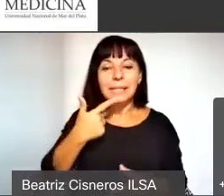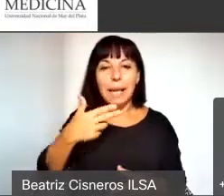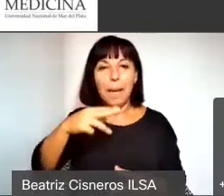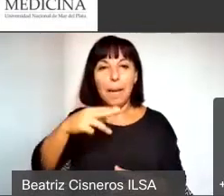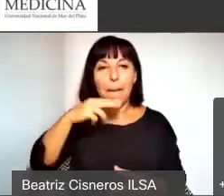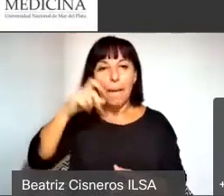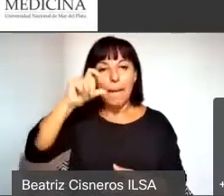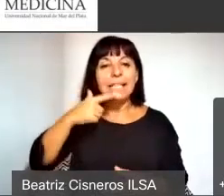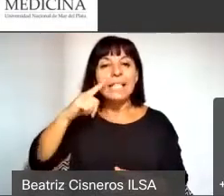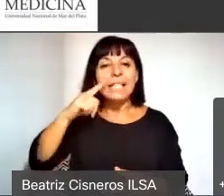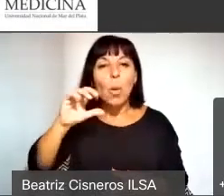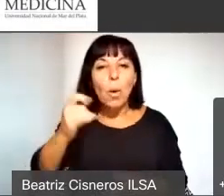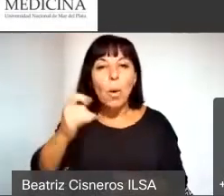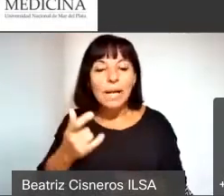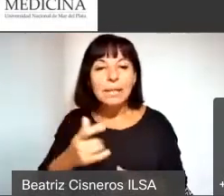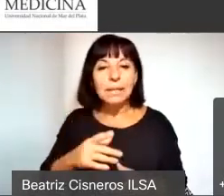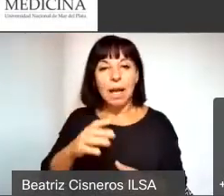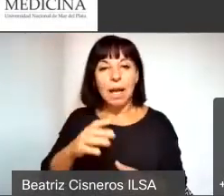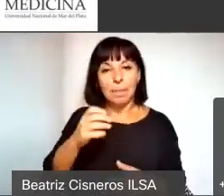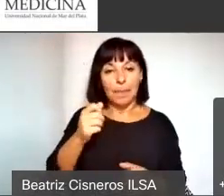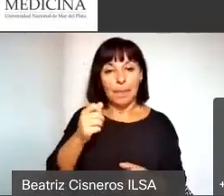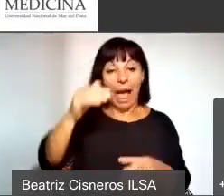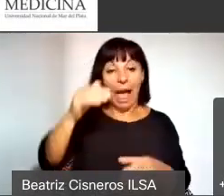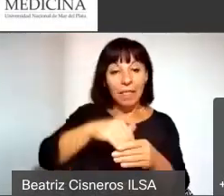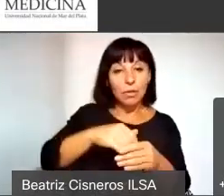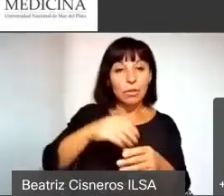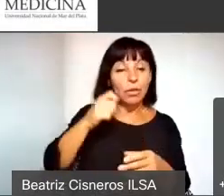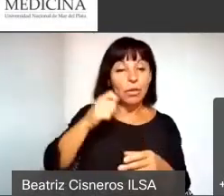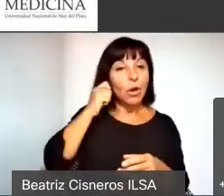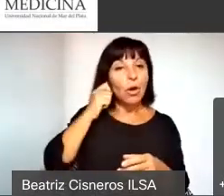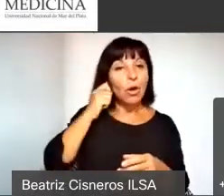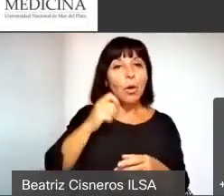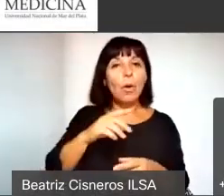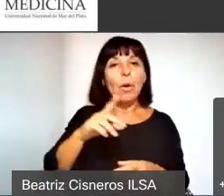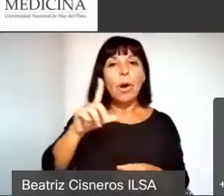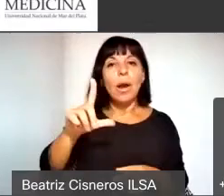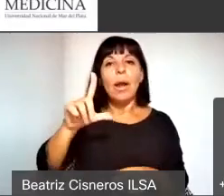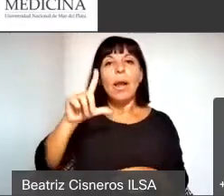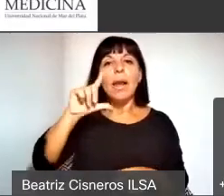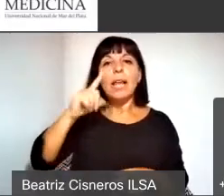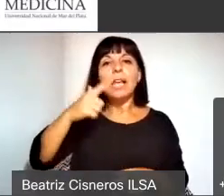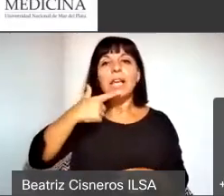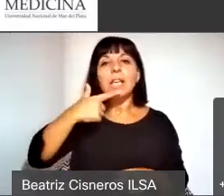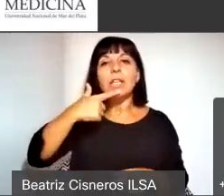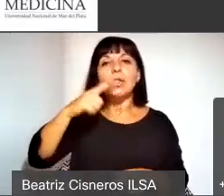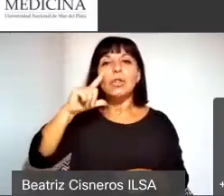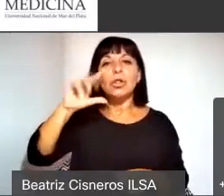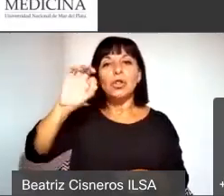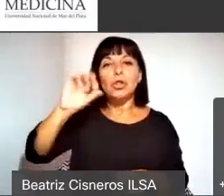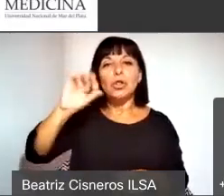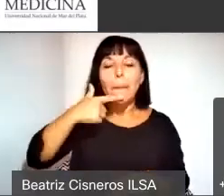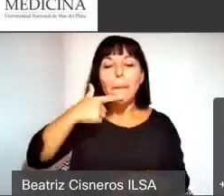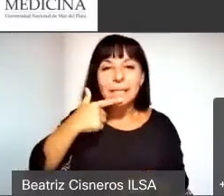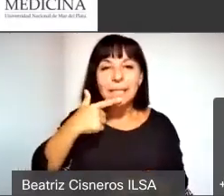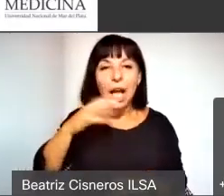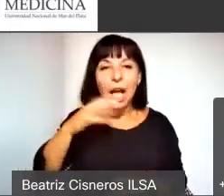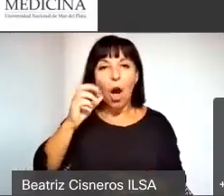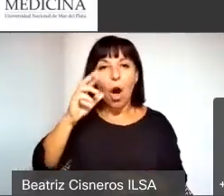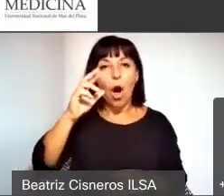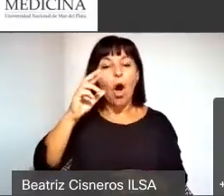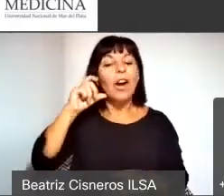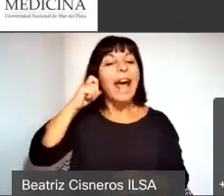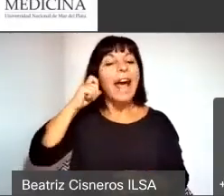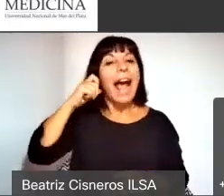las organelas membranosas. Los lisosomas había anticipado yo que son organelas que son típicas de